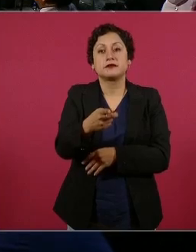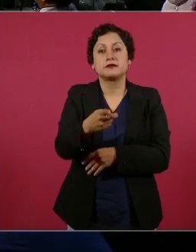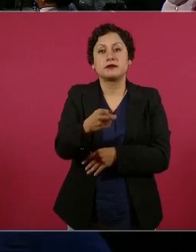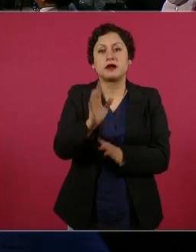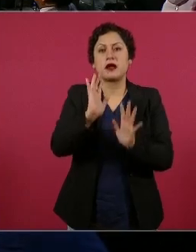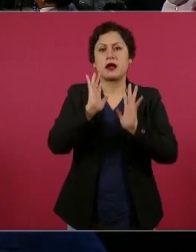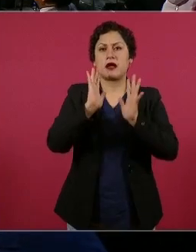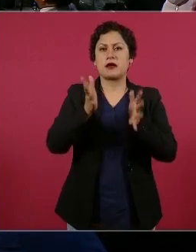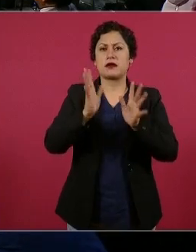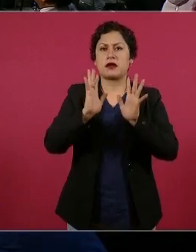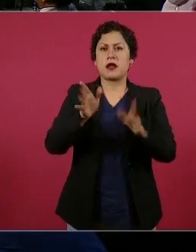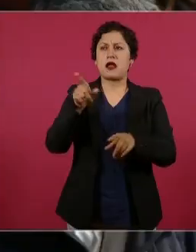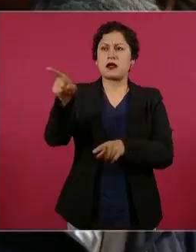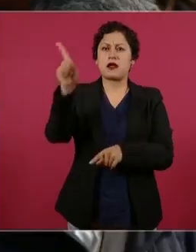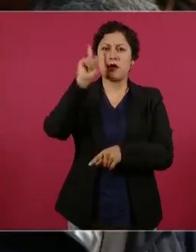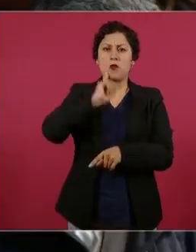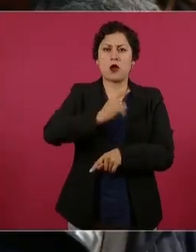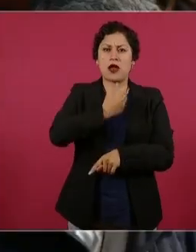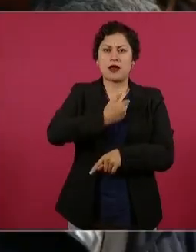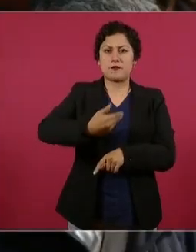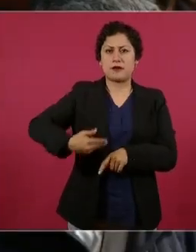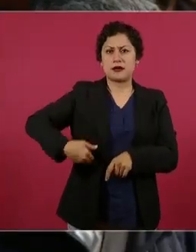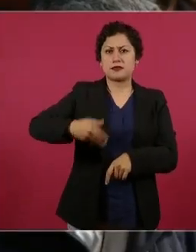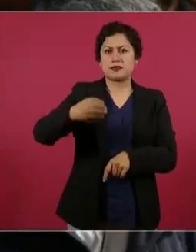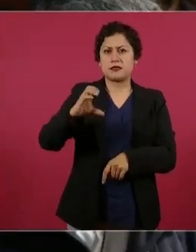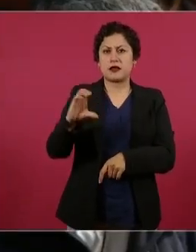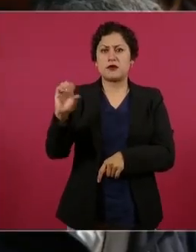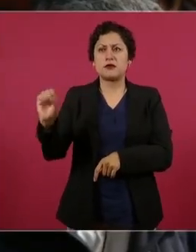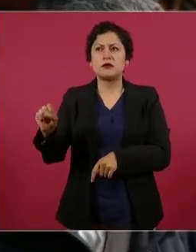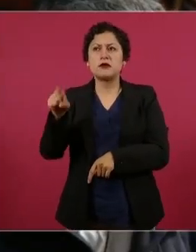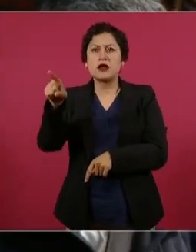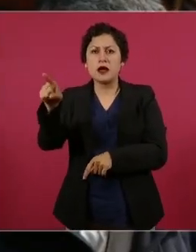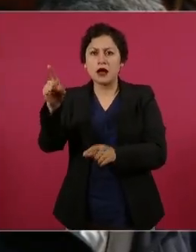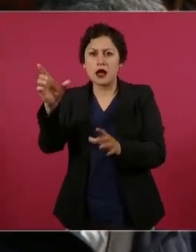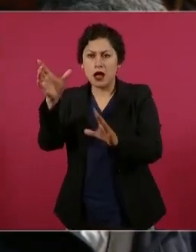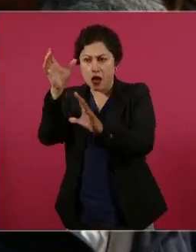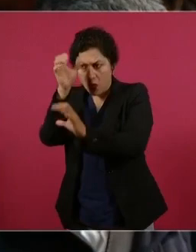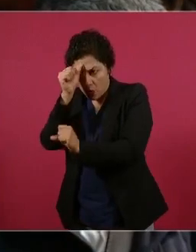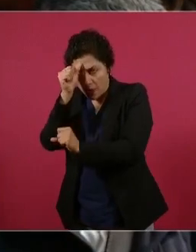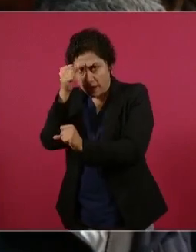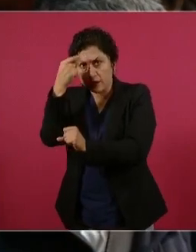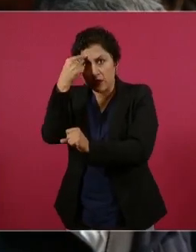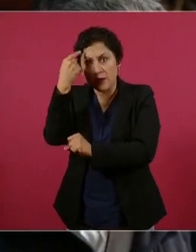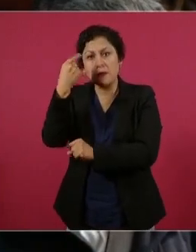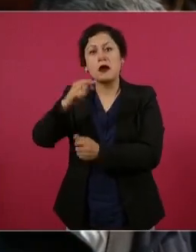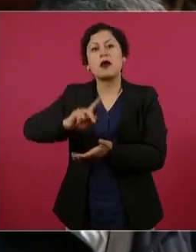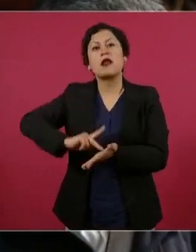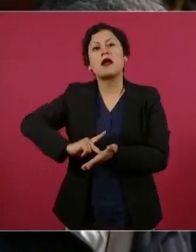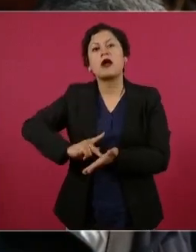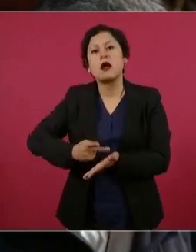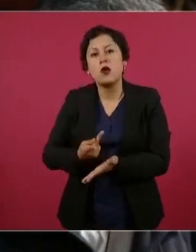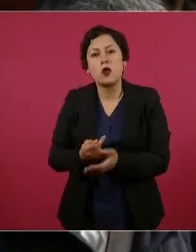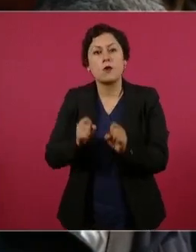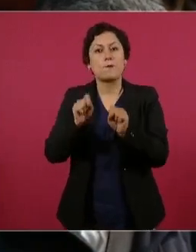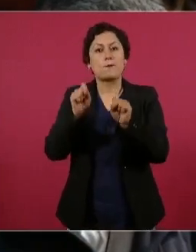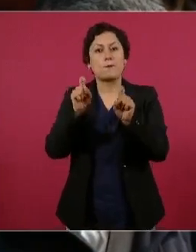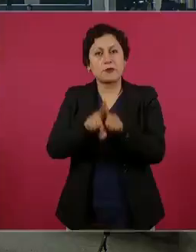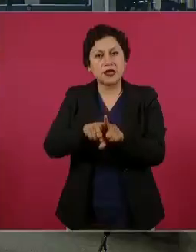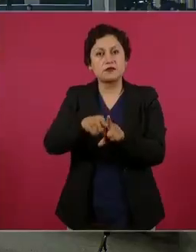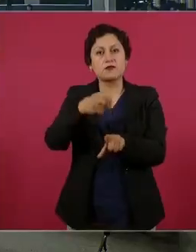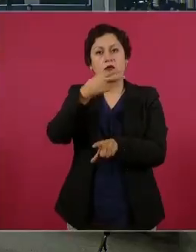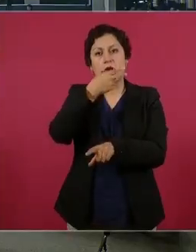la presidenta electa, Claudia Sheinbaum, para volver a imponer a los mismos de